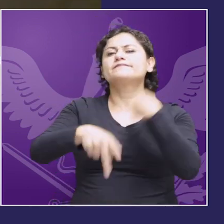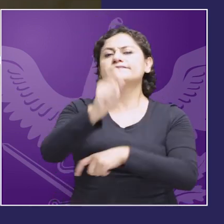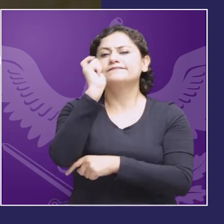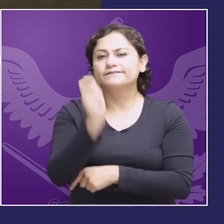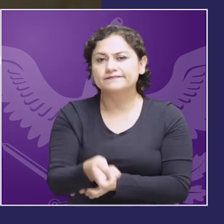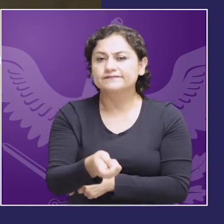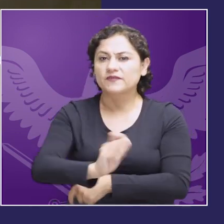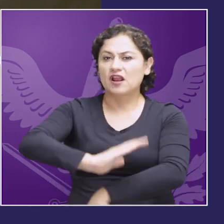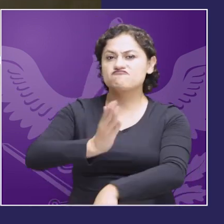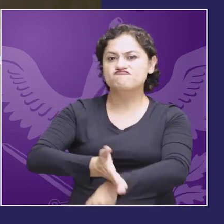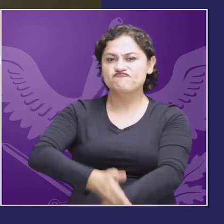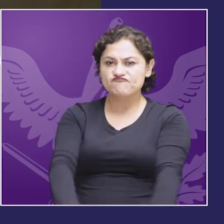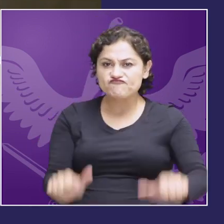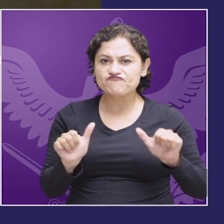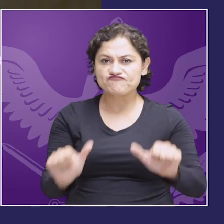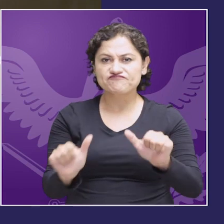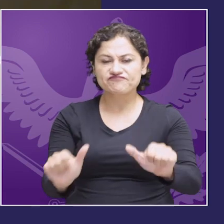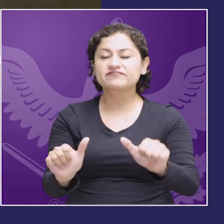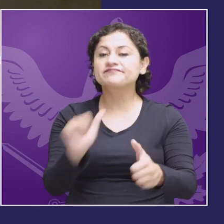van a eliminar los beneficios